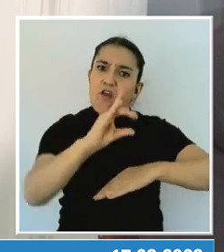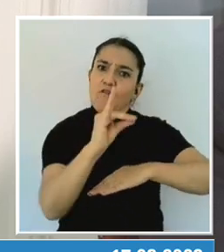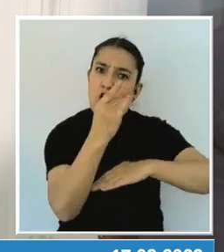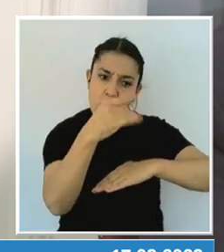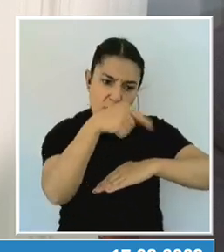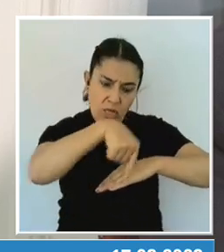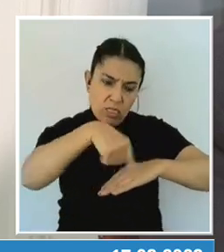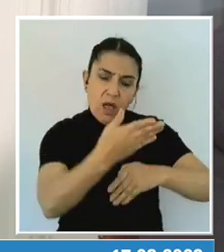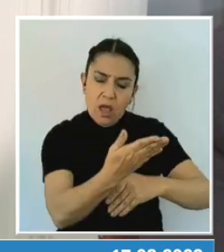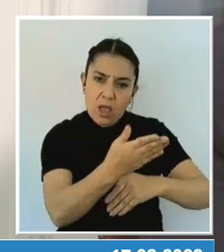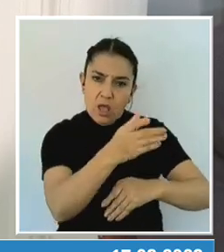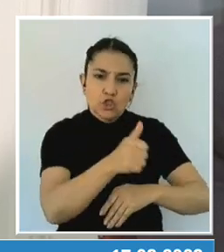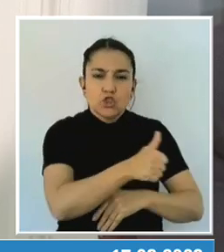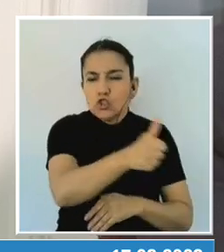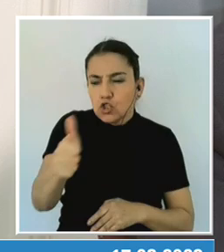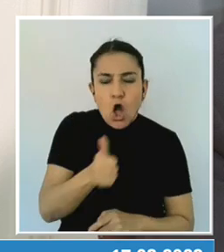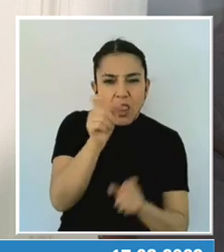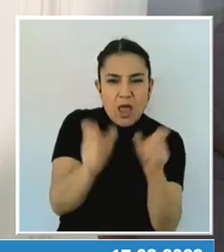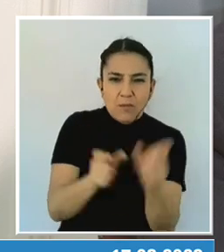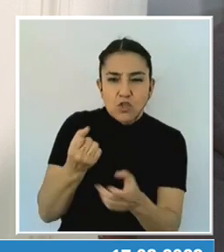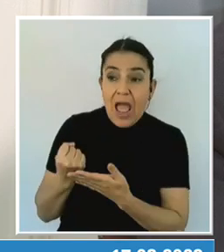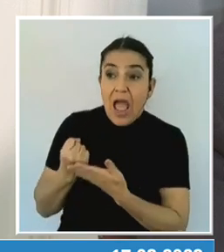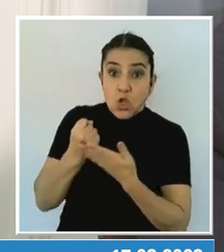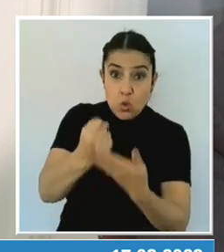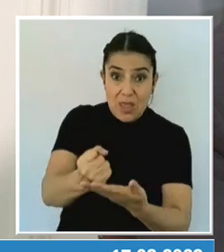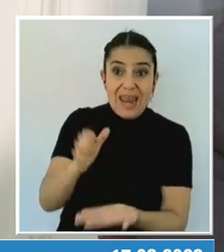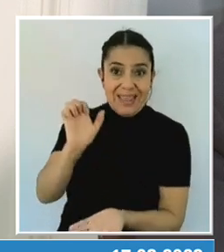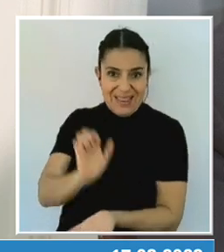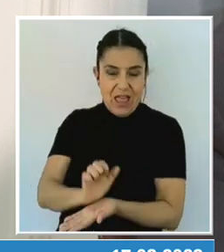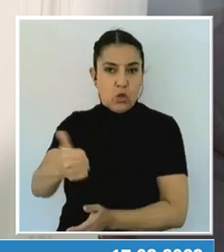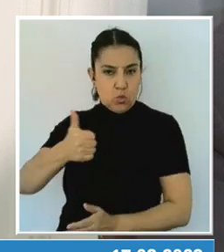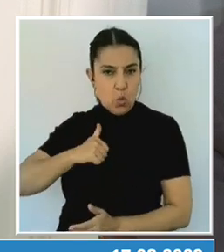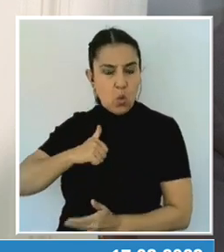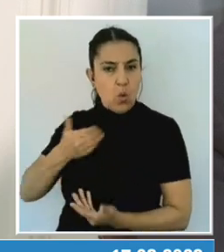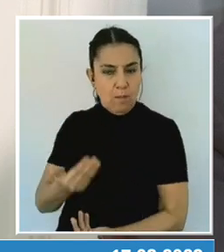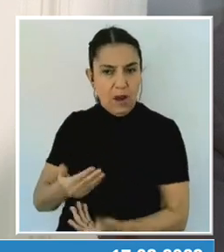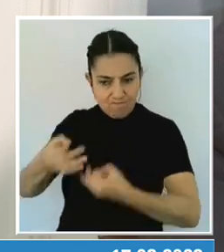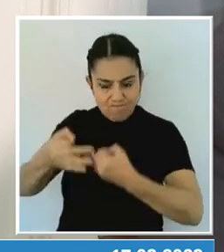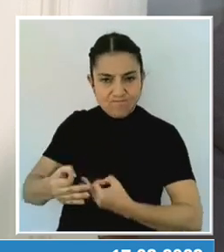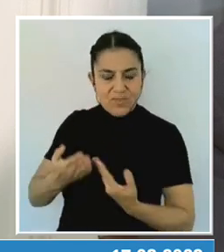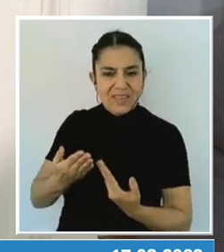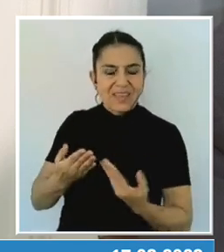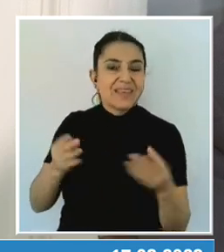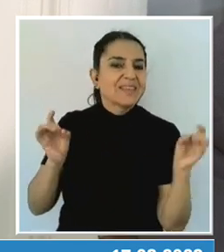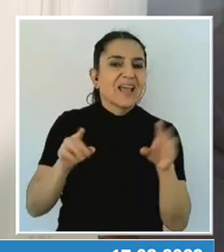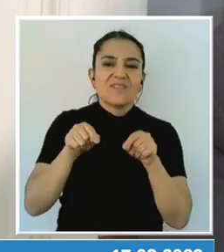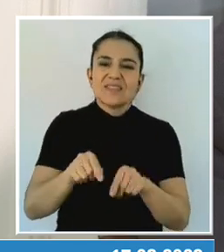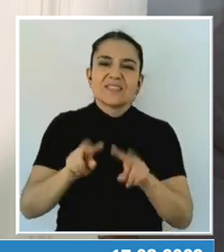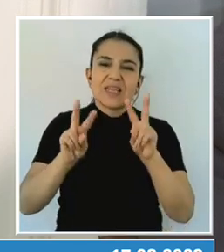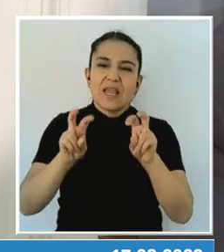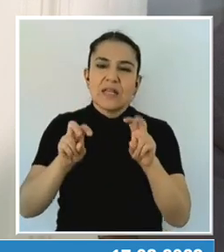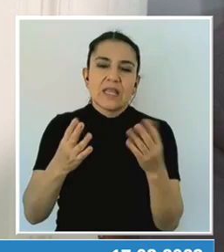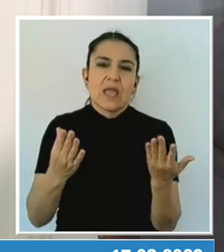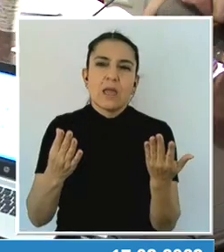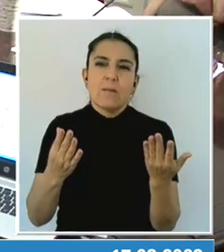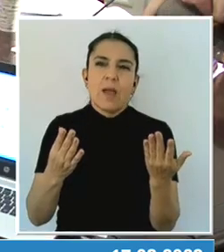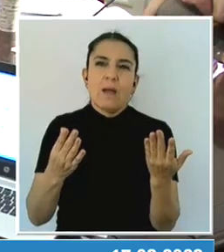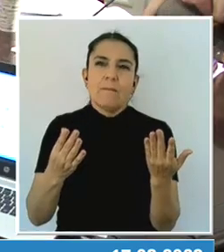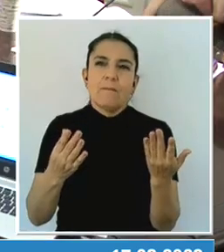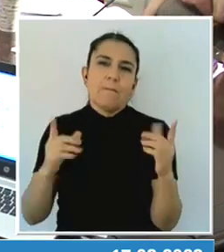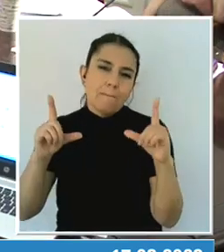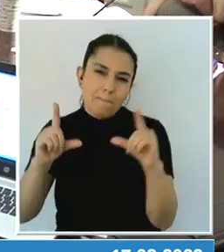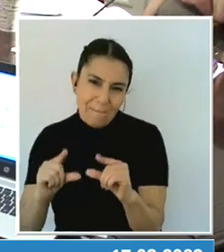sus funciones adecuadamente. Tal vez ese es uno de los puntos menos mágicos que nos espera.